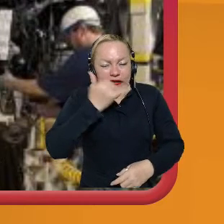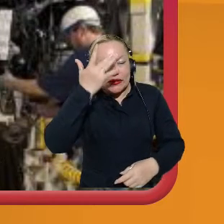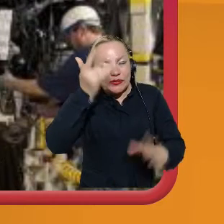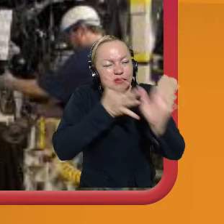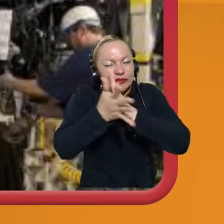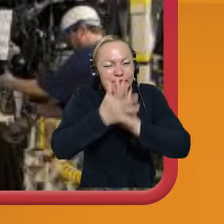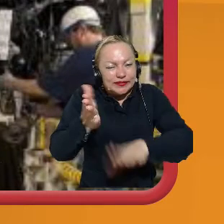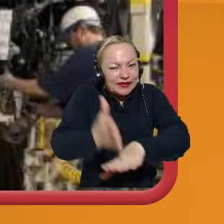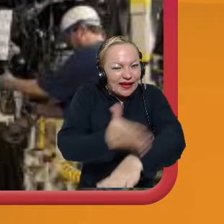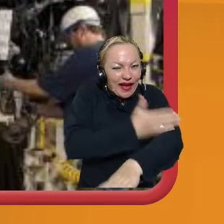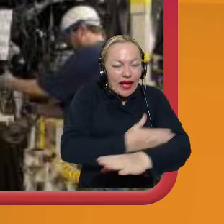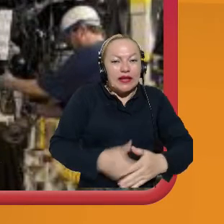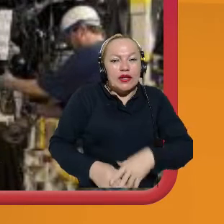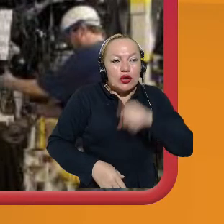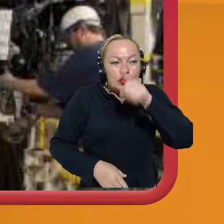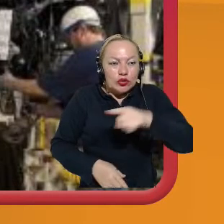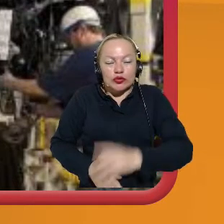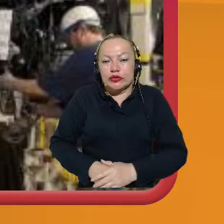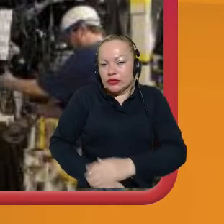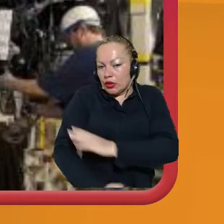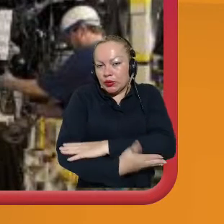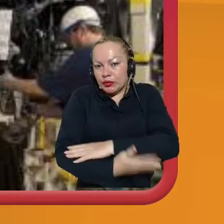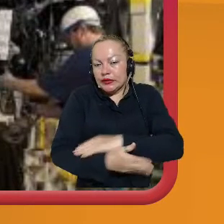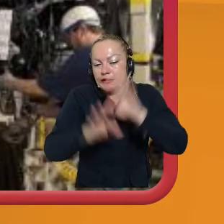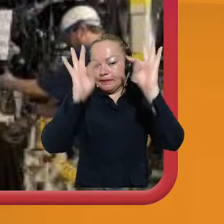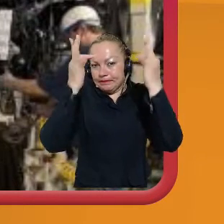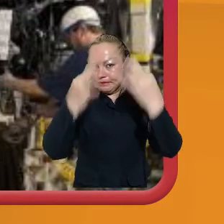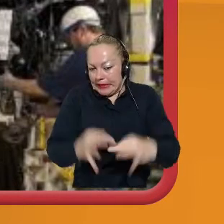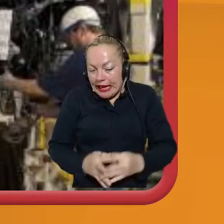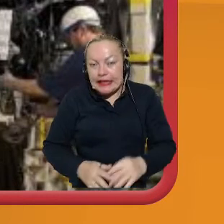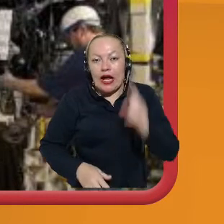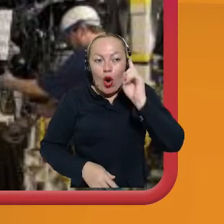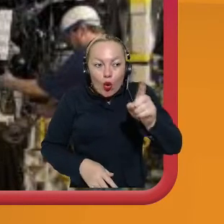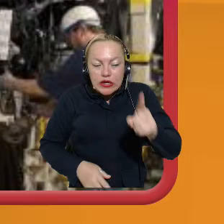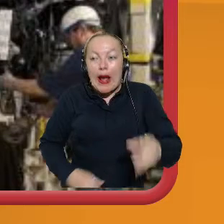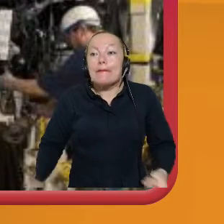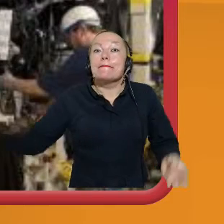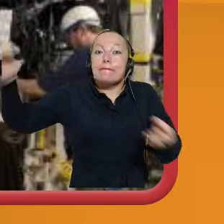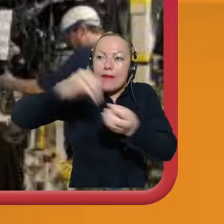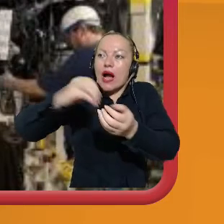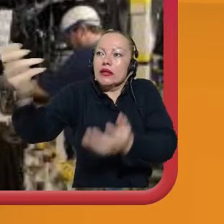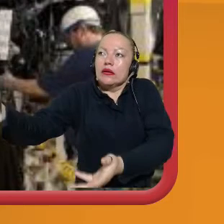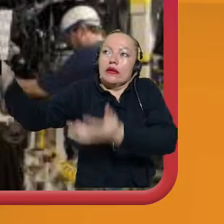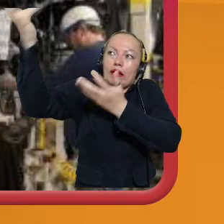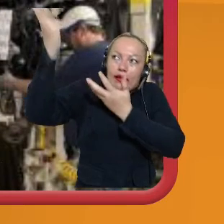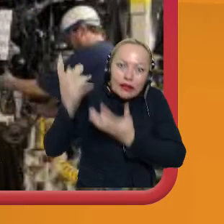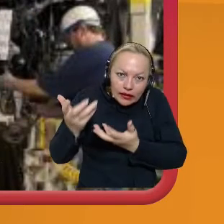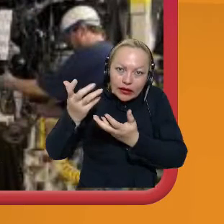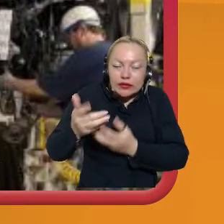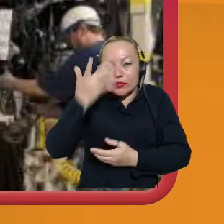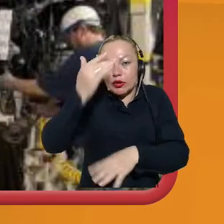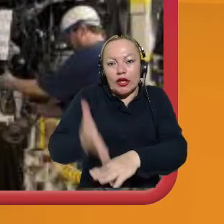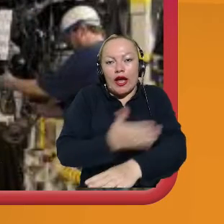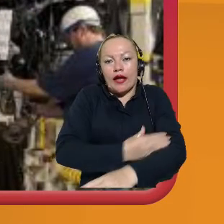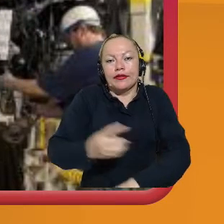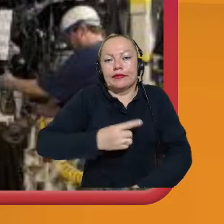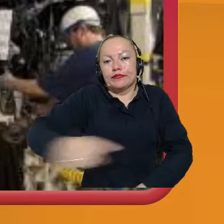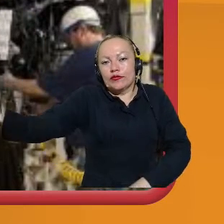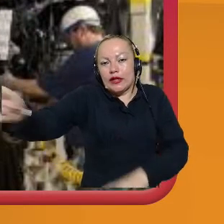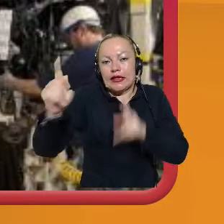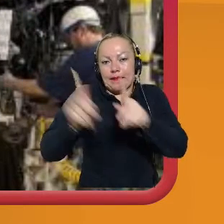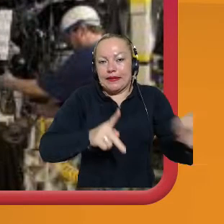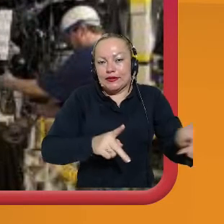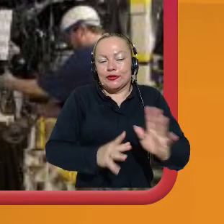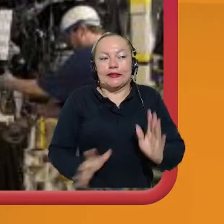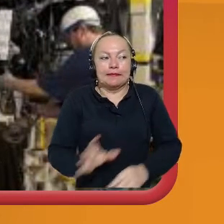Porque antes tú tenías que cumplir con una tarea y ahora tienes que cumplir con esa tarea y con la del que echaron. Entonces la